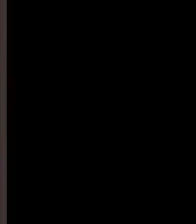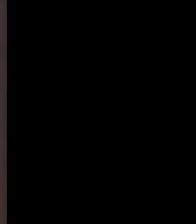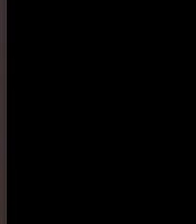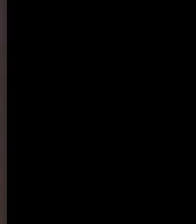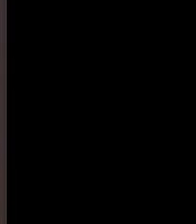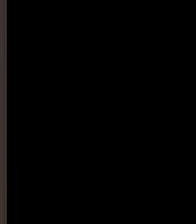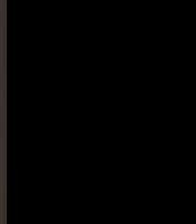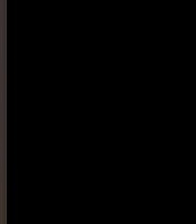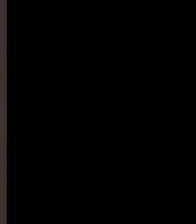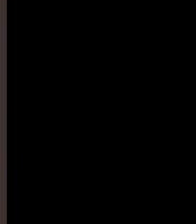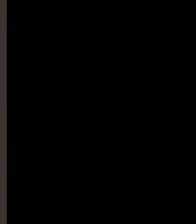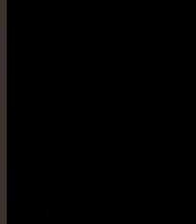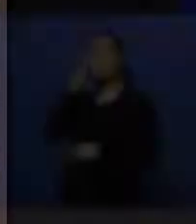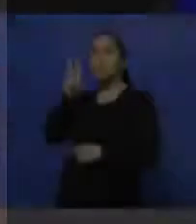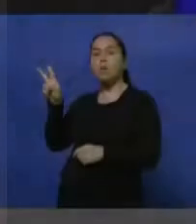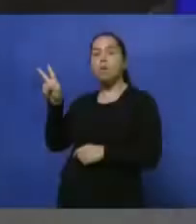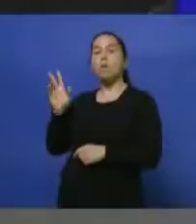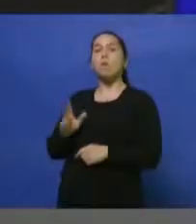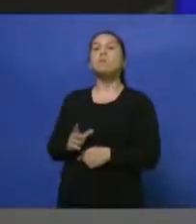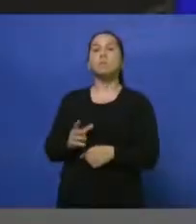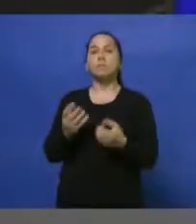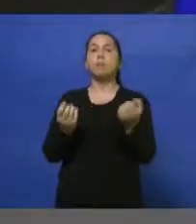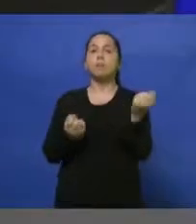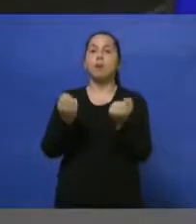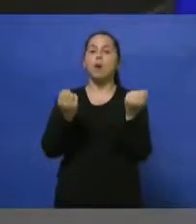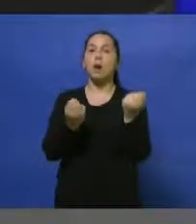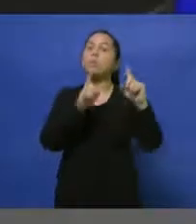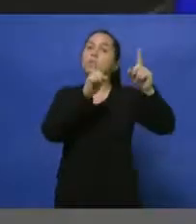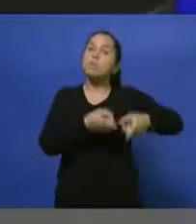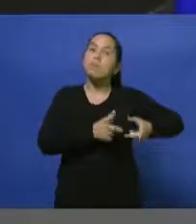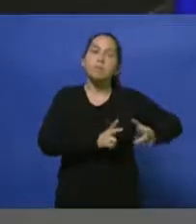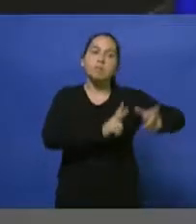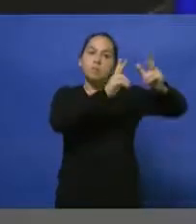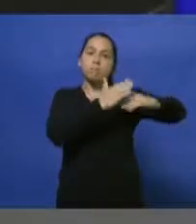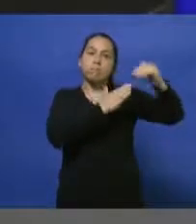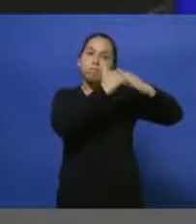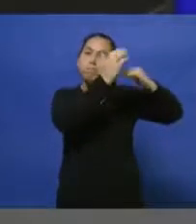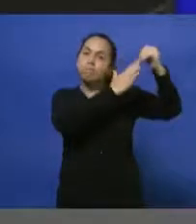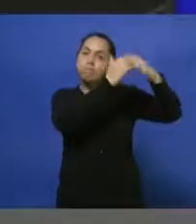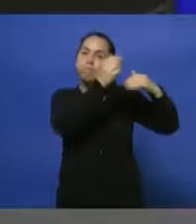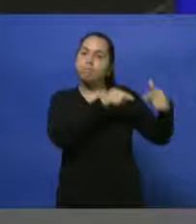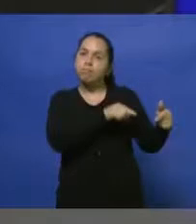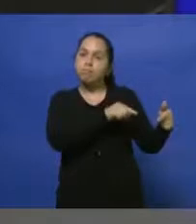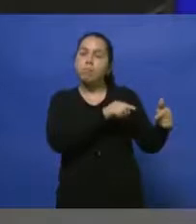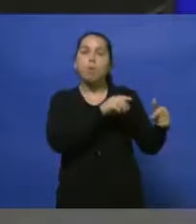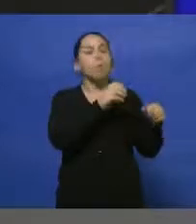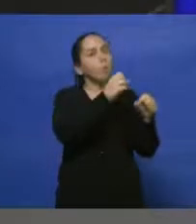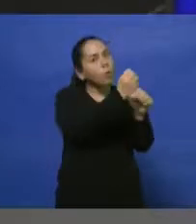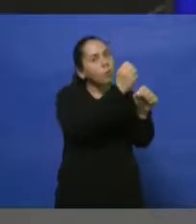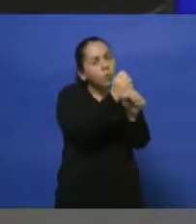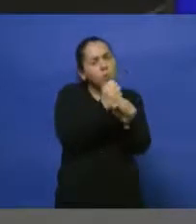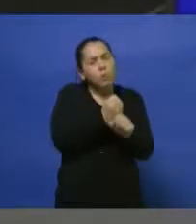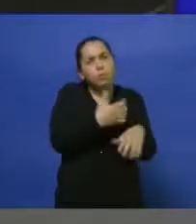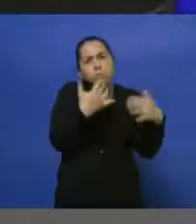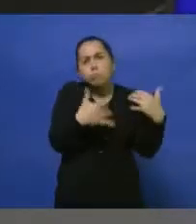imágenes en estos momentos, tanto del coche como la edificación en construcción, la cual también ha sido muy dañada, Barabale. Así que la tranquilidad